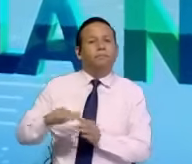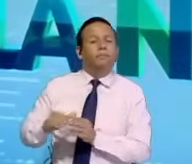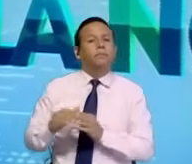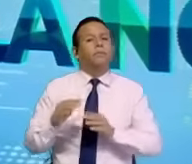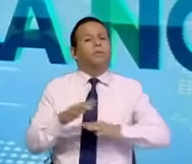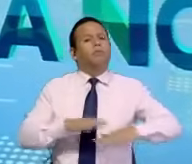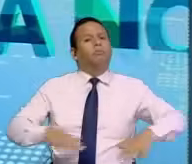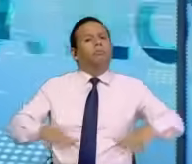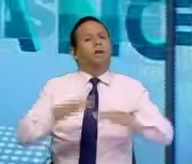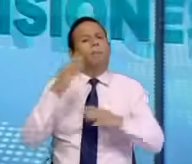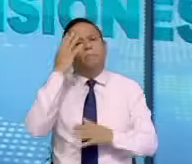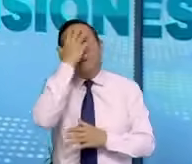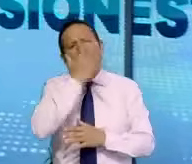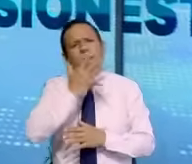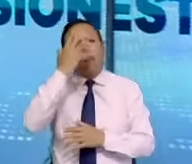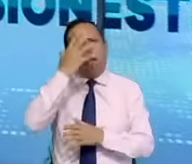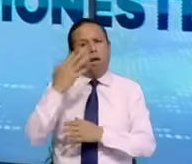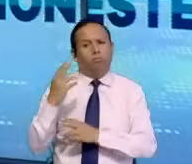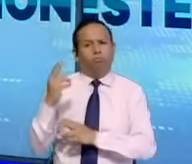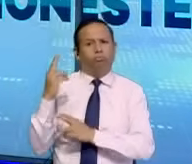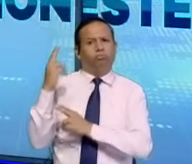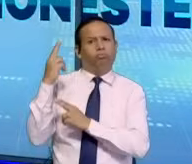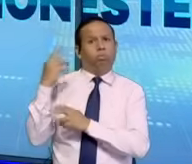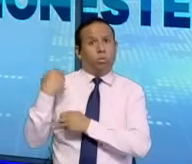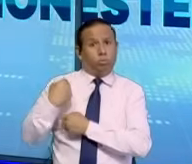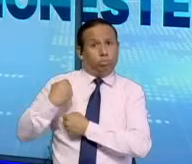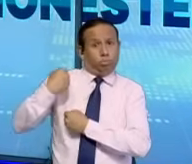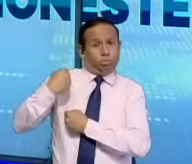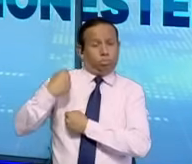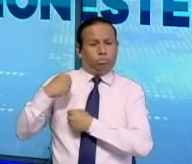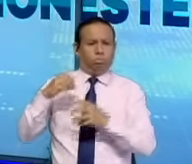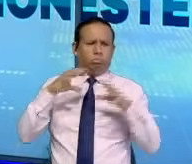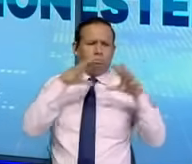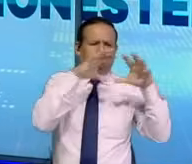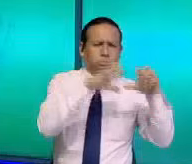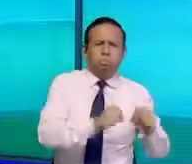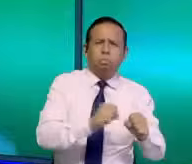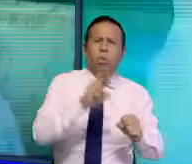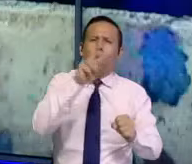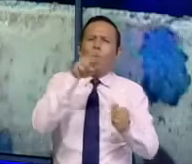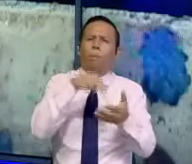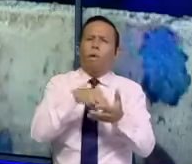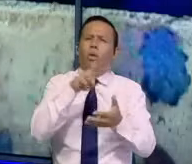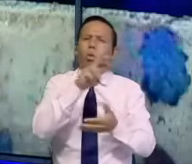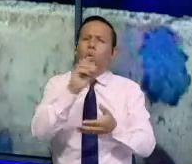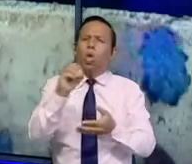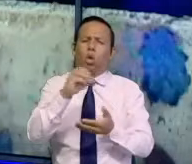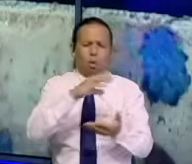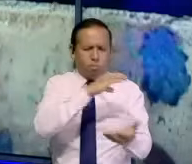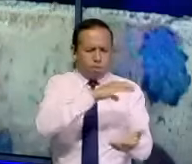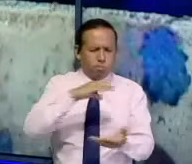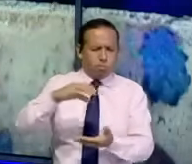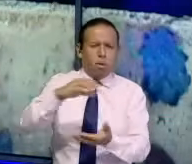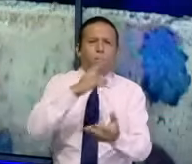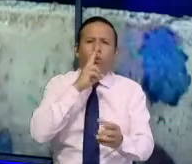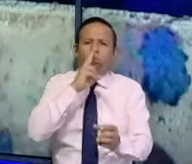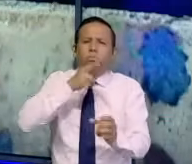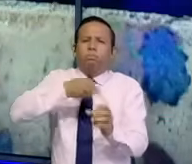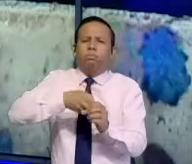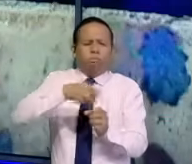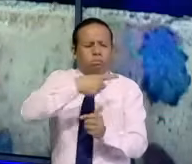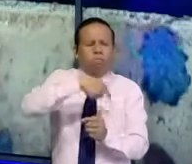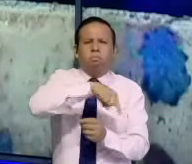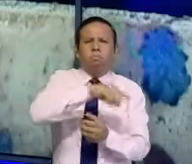personal de las Fuerzas Armadas lograron la incautación de 2.200 galones de combustible que eran transportados presuntamente